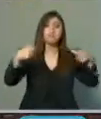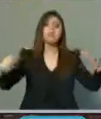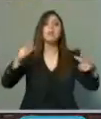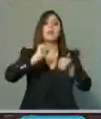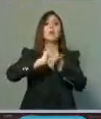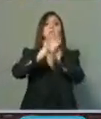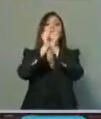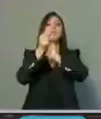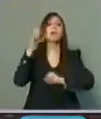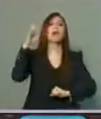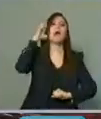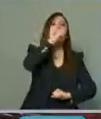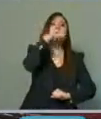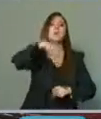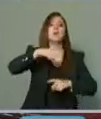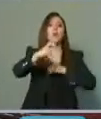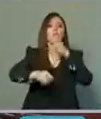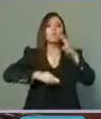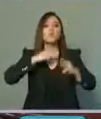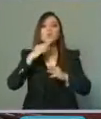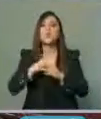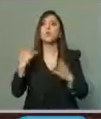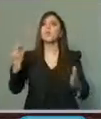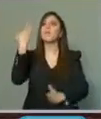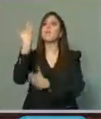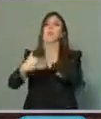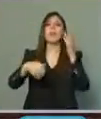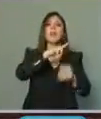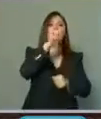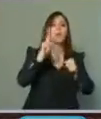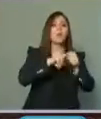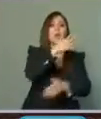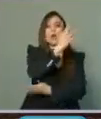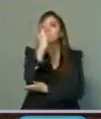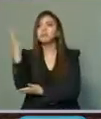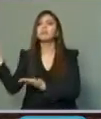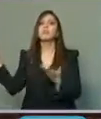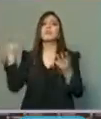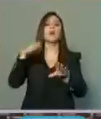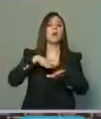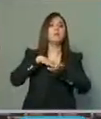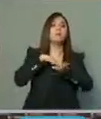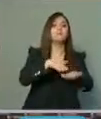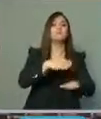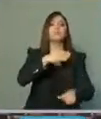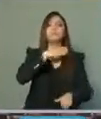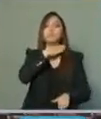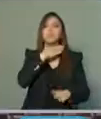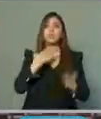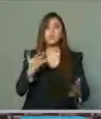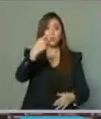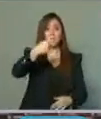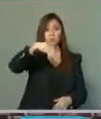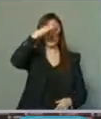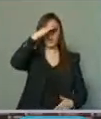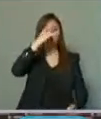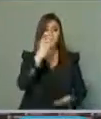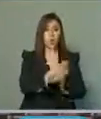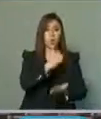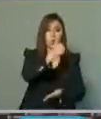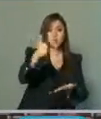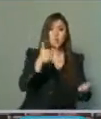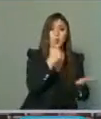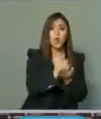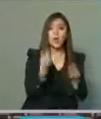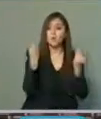de cierta forma, pues ya no cabemos tantos en la ciudad, ¿no? En la ciudad y en el mundo. En el mundo. Pero lo que yo creo que algo que de verdad en lo que